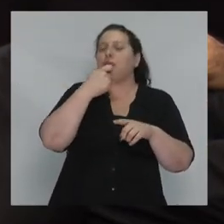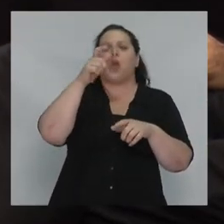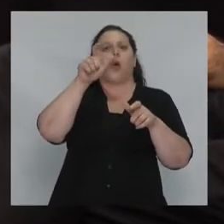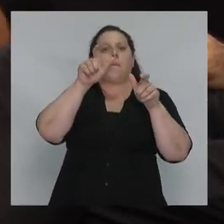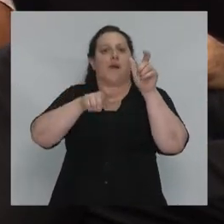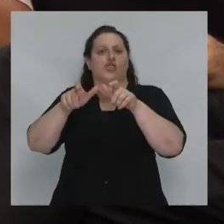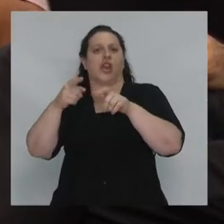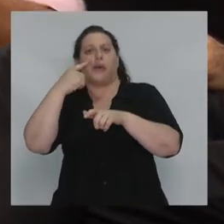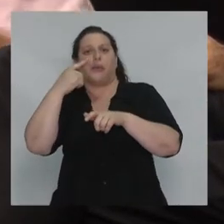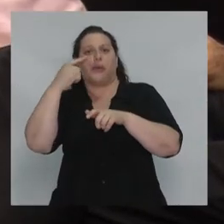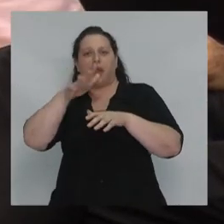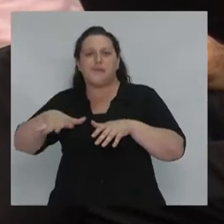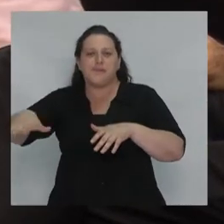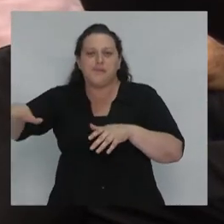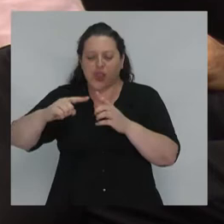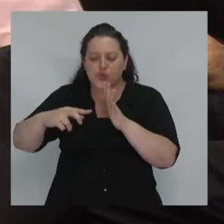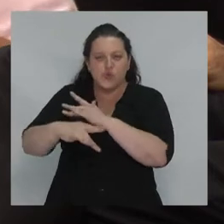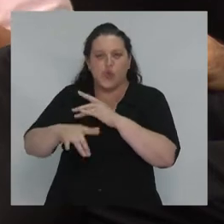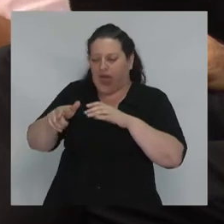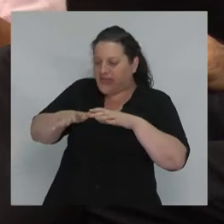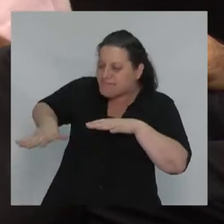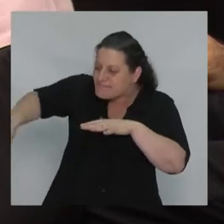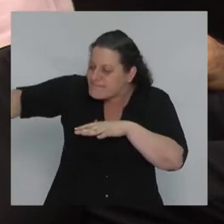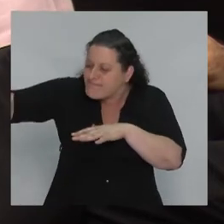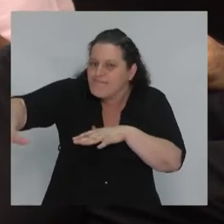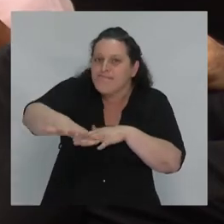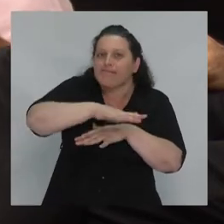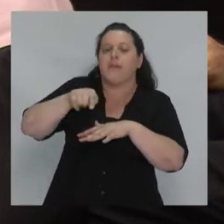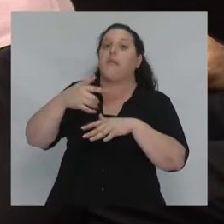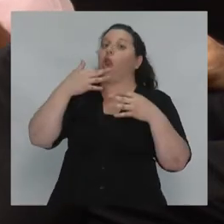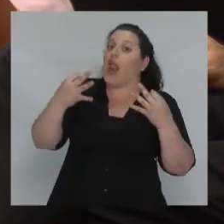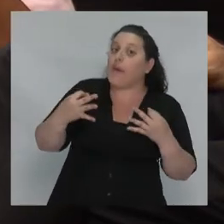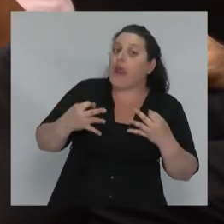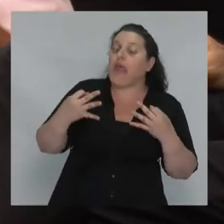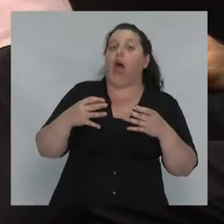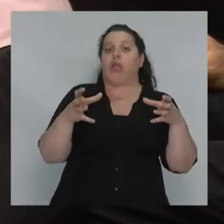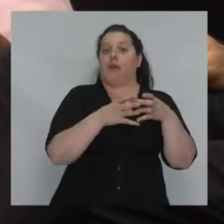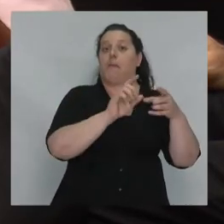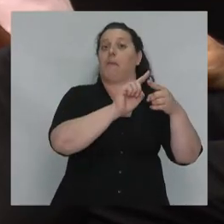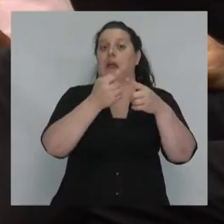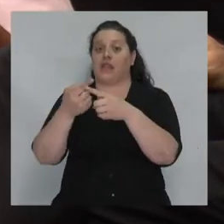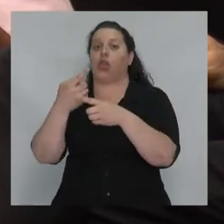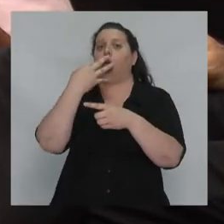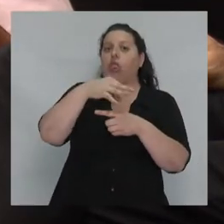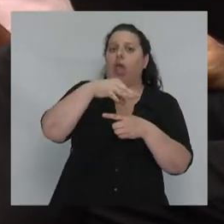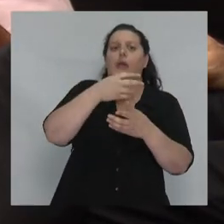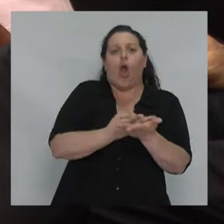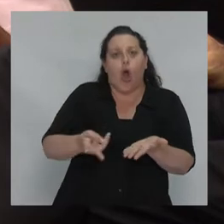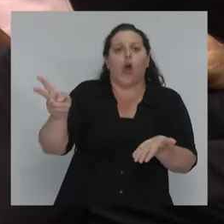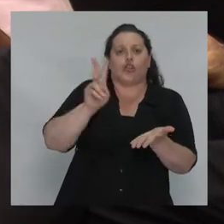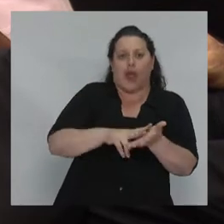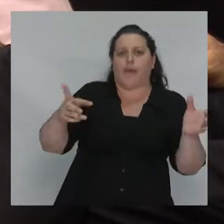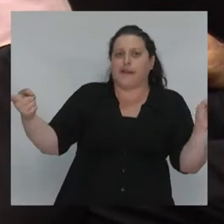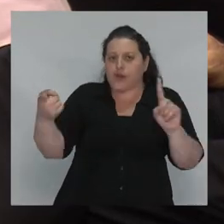en los suburbios. Pero la verdad es que los partidos tendrían que recuperar su sintonía con los